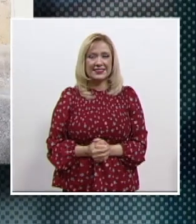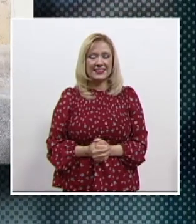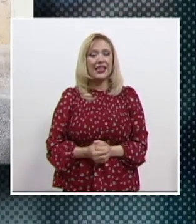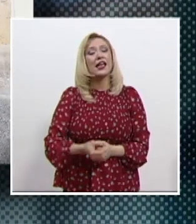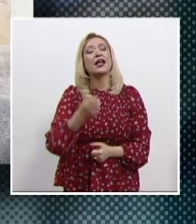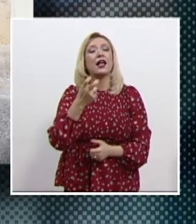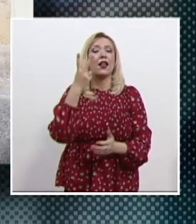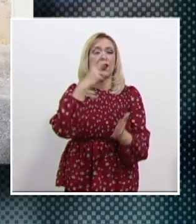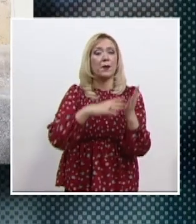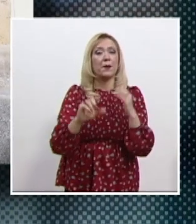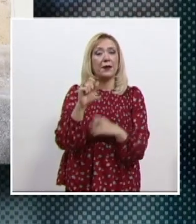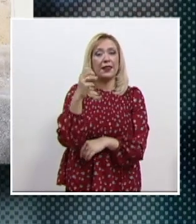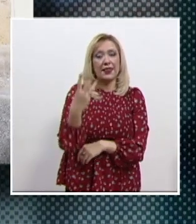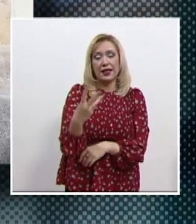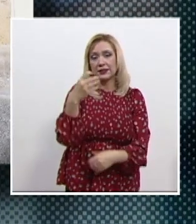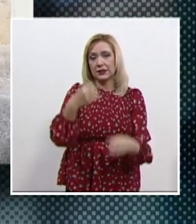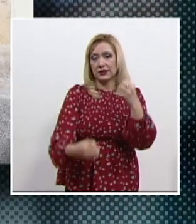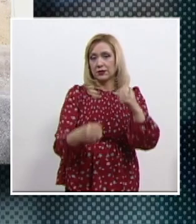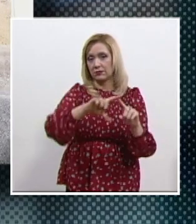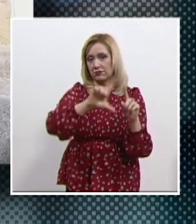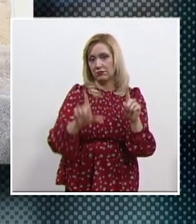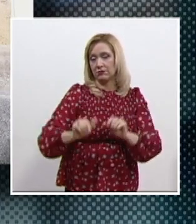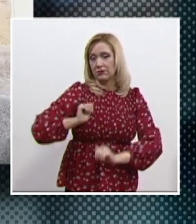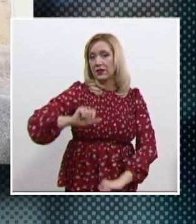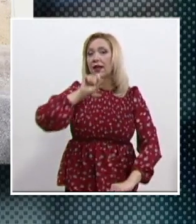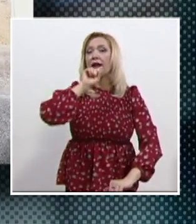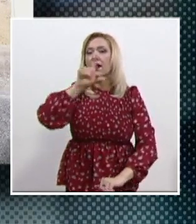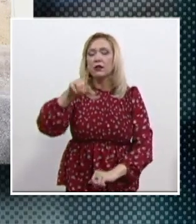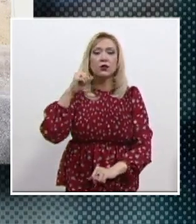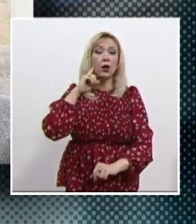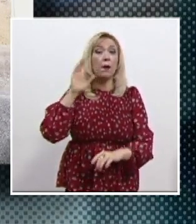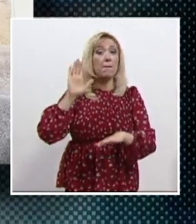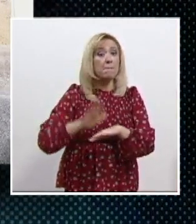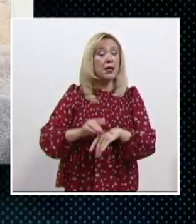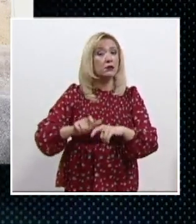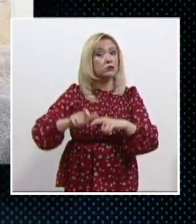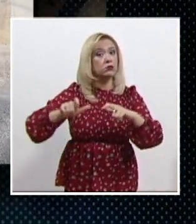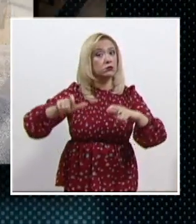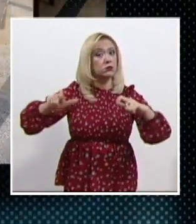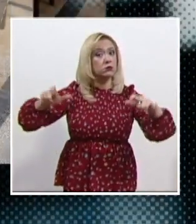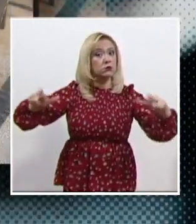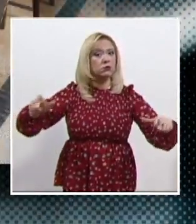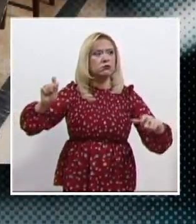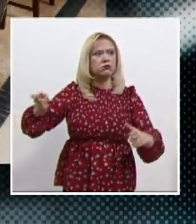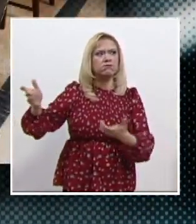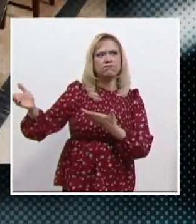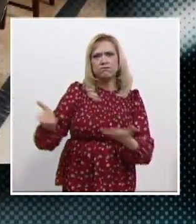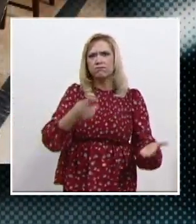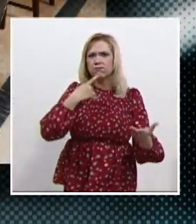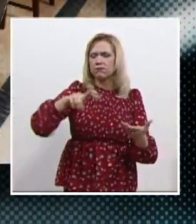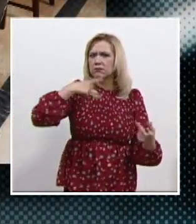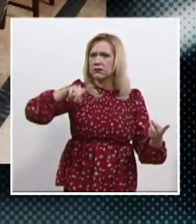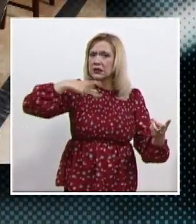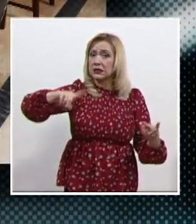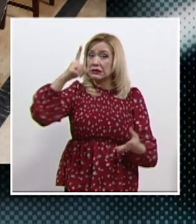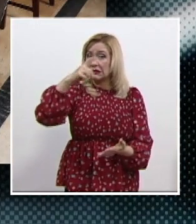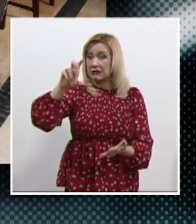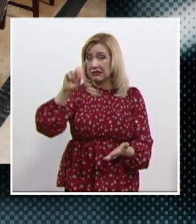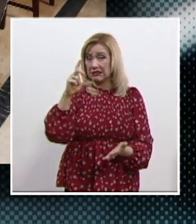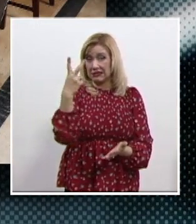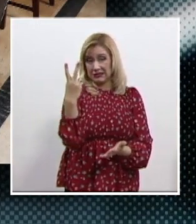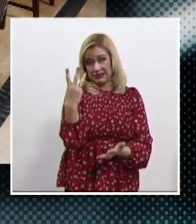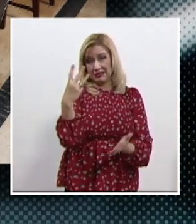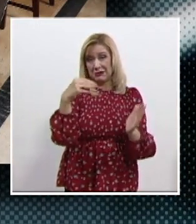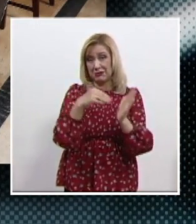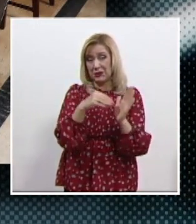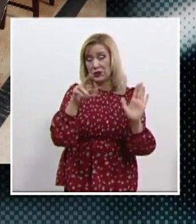Durante 2023, el Poder Judicial de Jalisco incrementó el número de casos que ingresaron, con 133.087, de